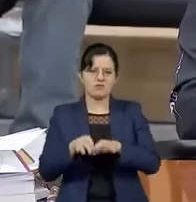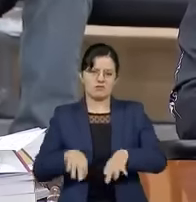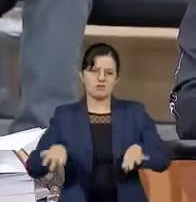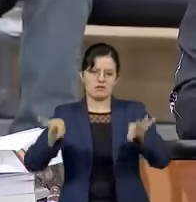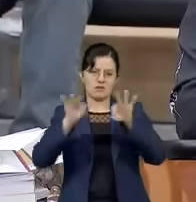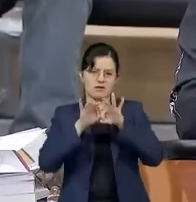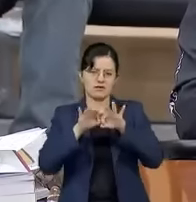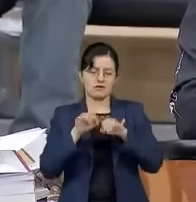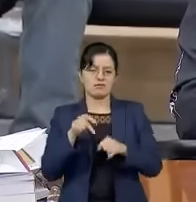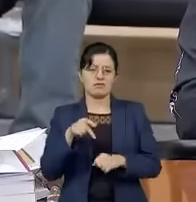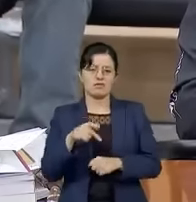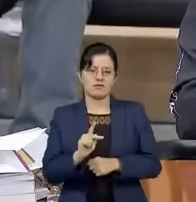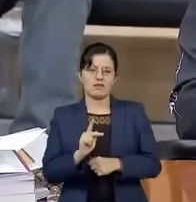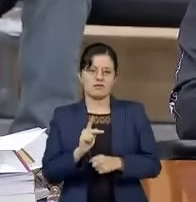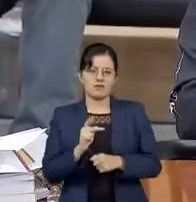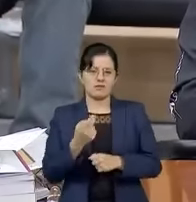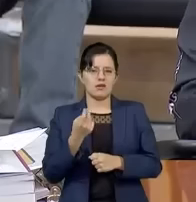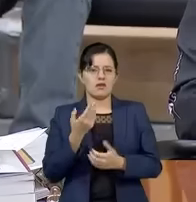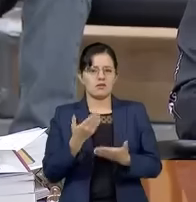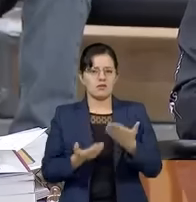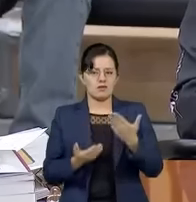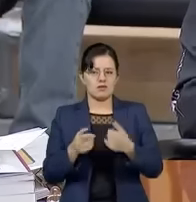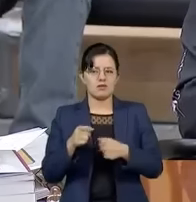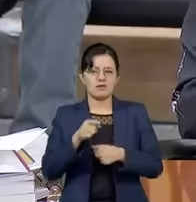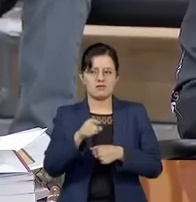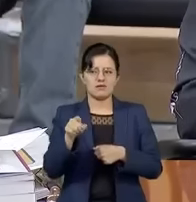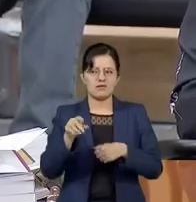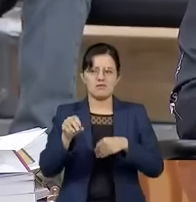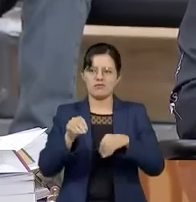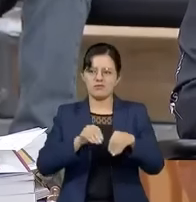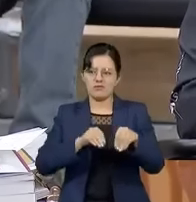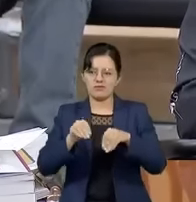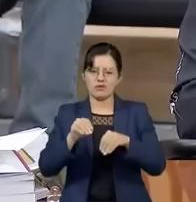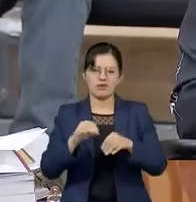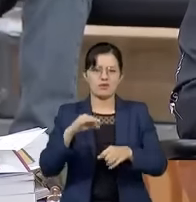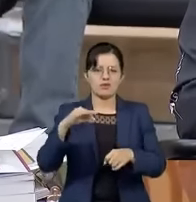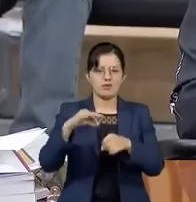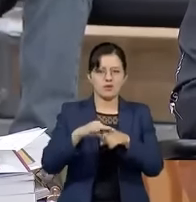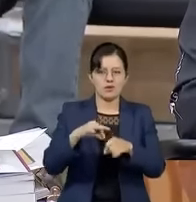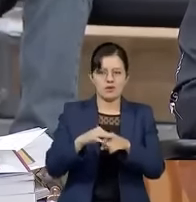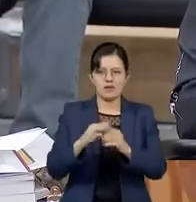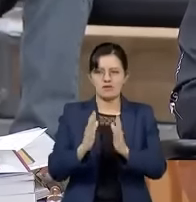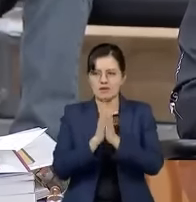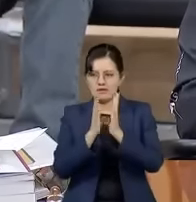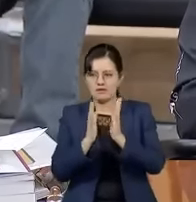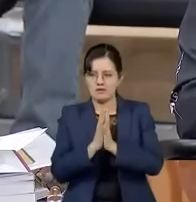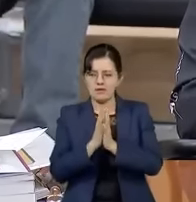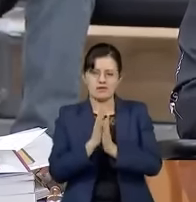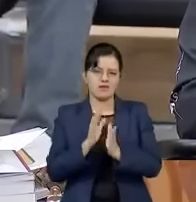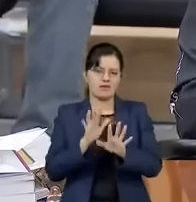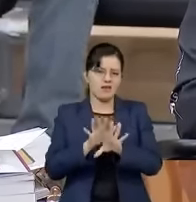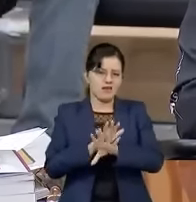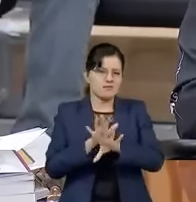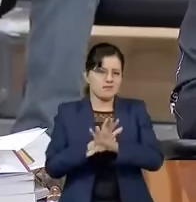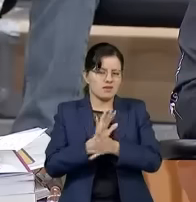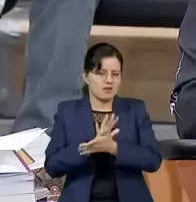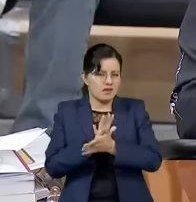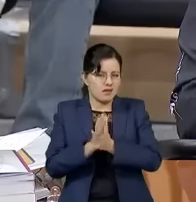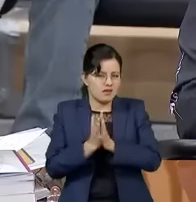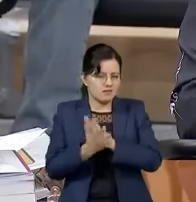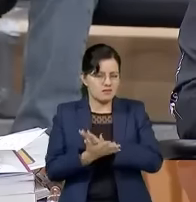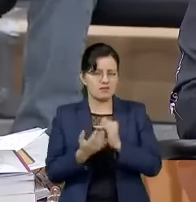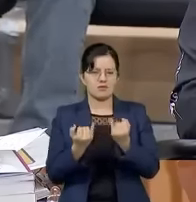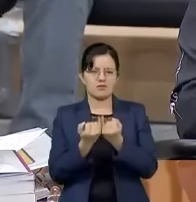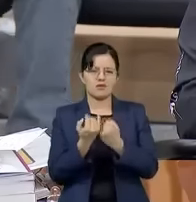evidentemente la dinámica electoral crece camina evoluciona y debemos también de tratar de